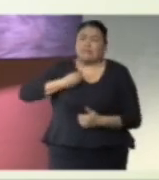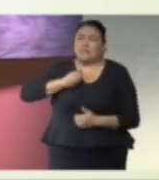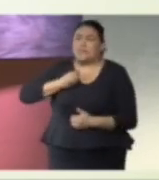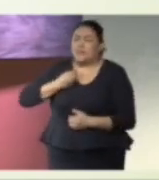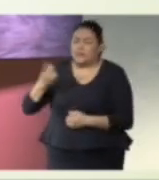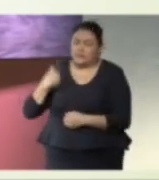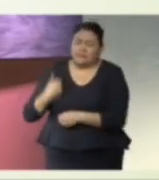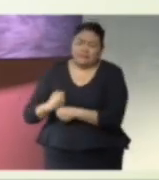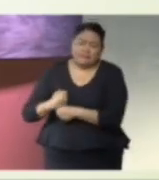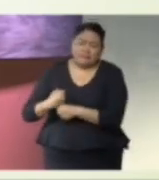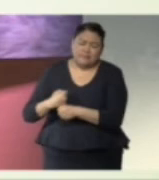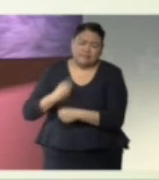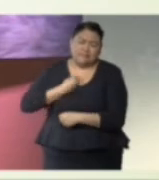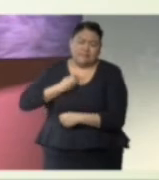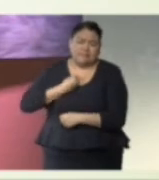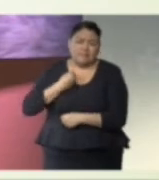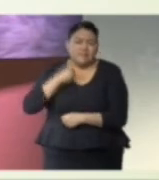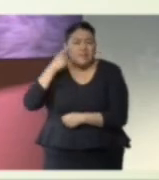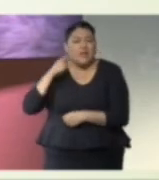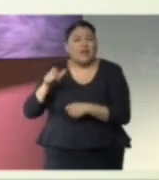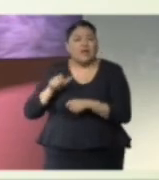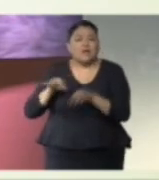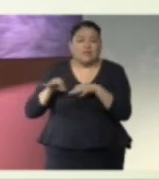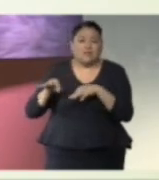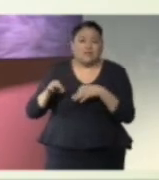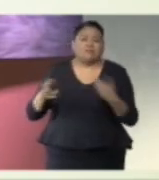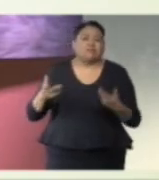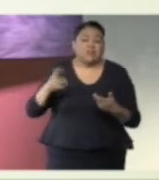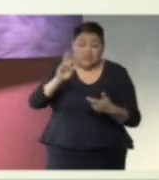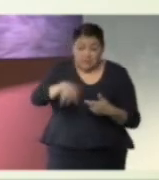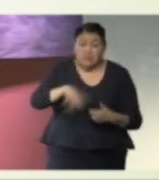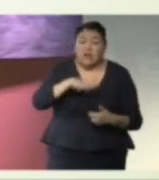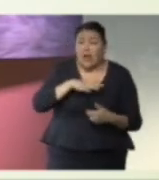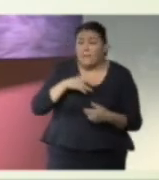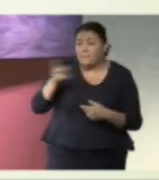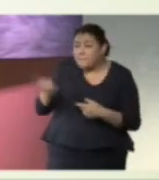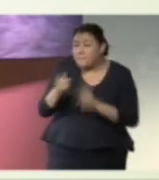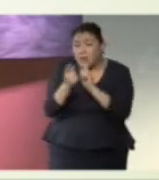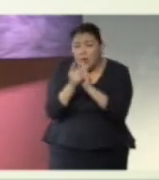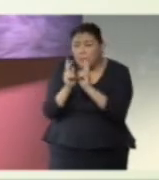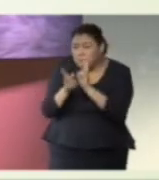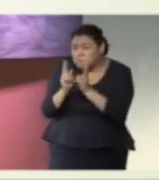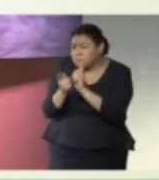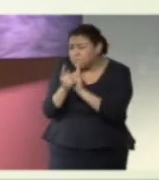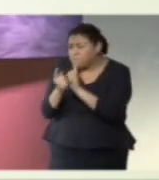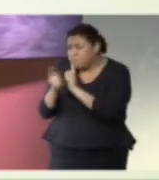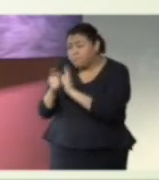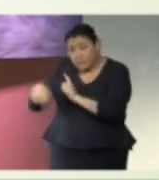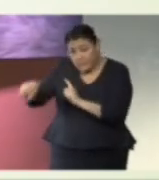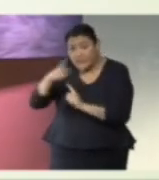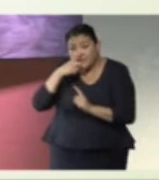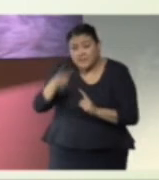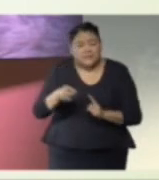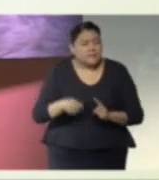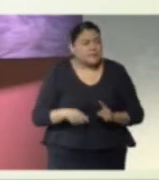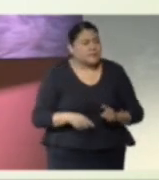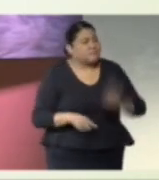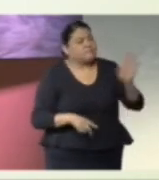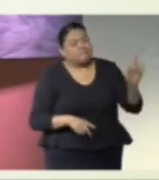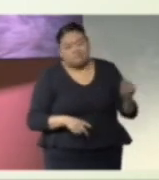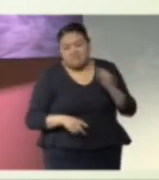es asombroso cómo escuchar a jóvenes, hombres y mujeres, decir que prefieren